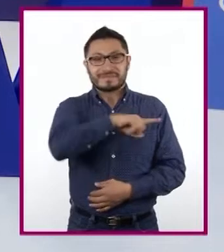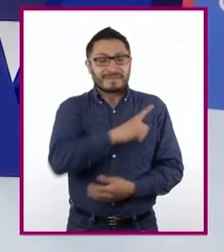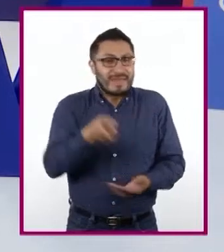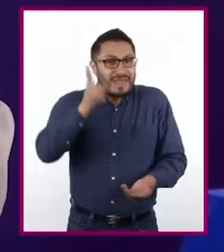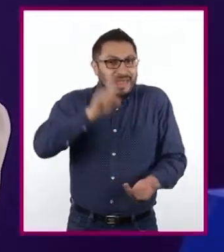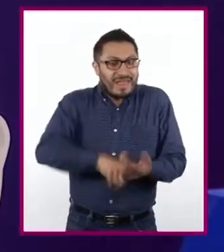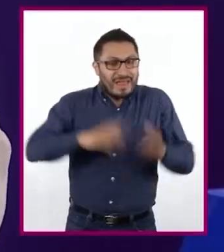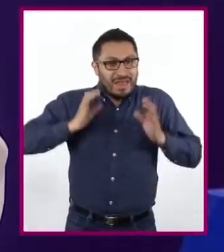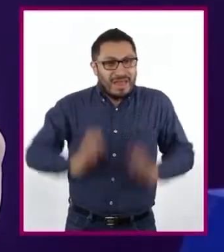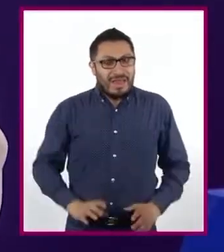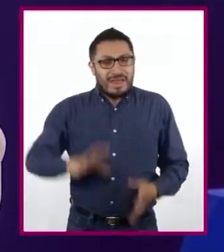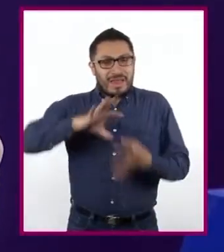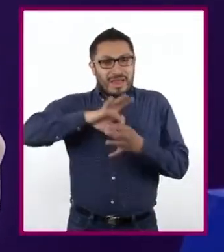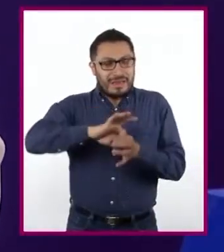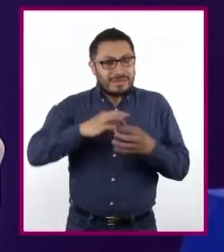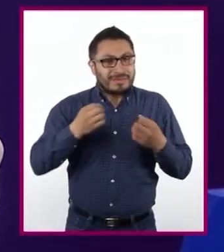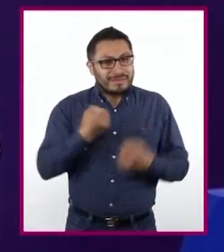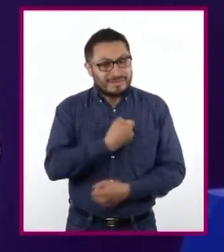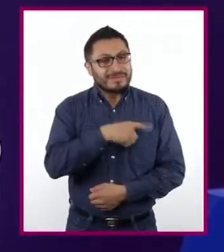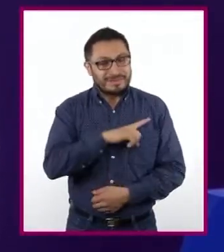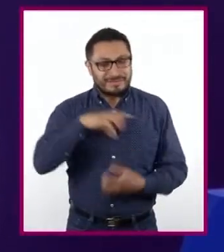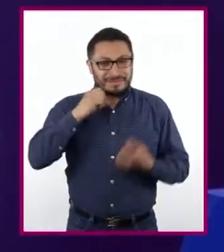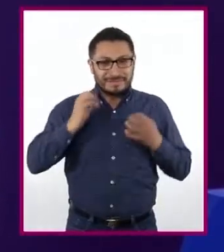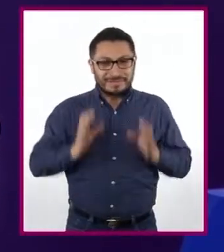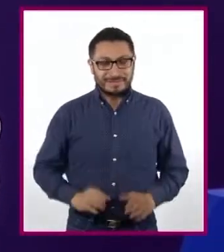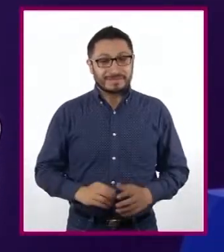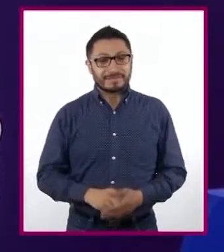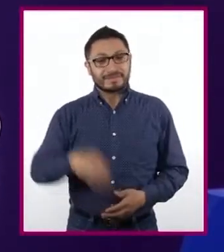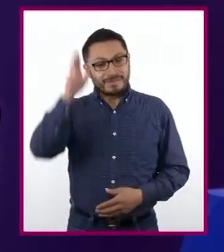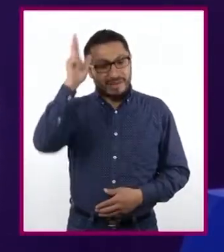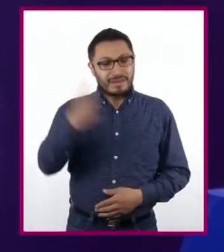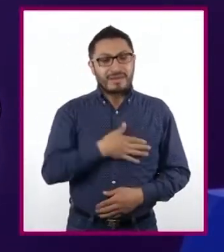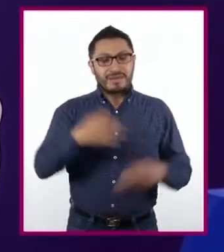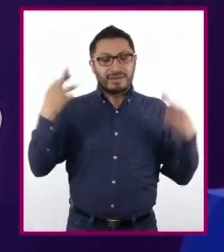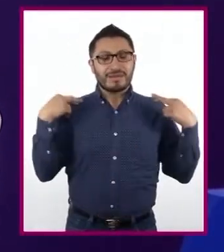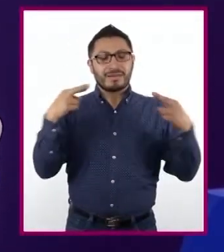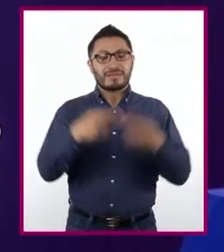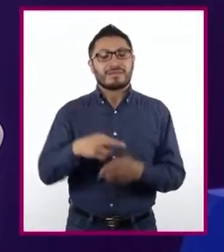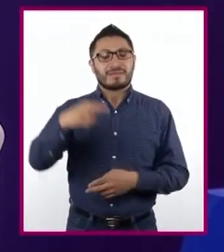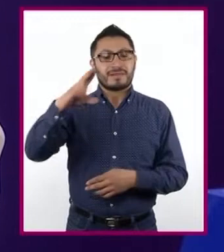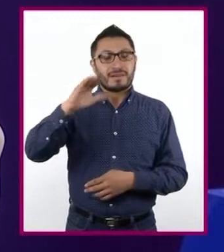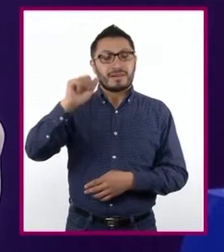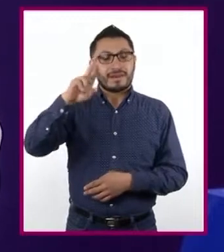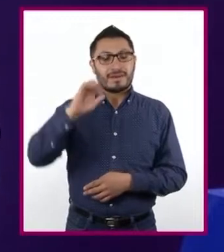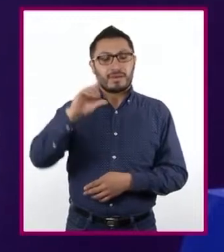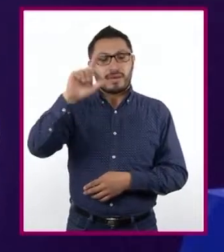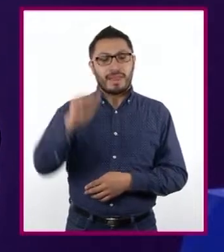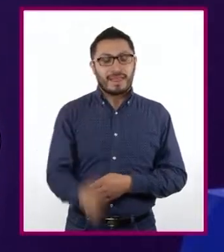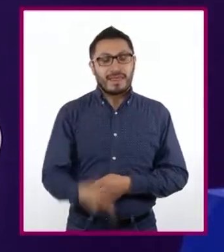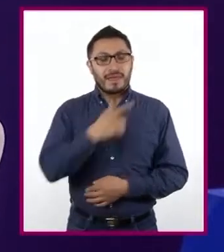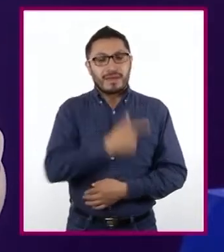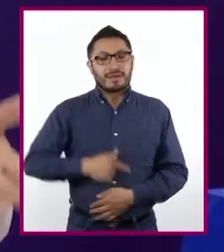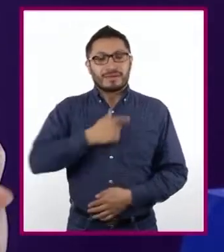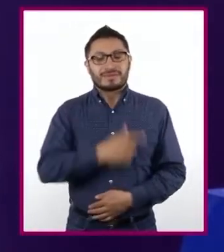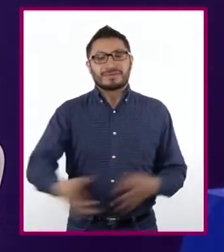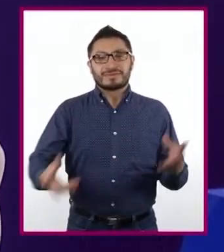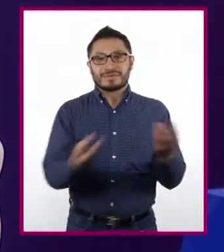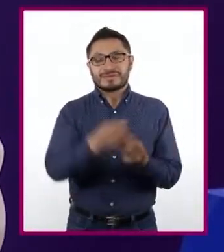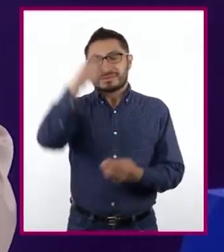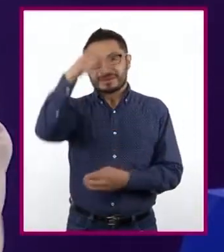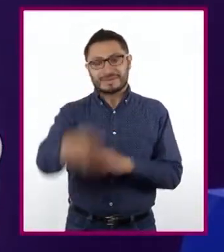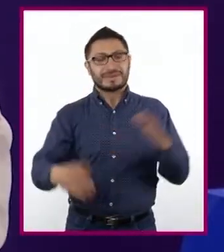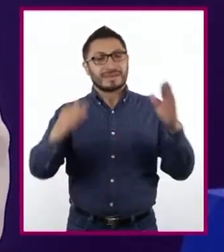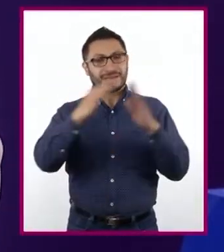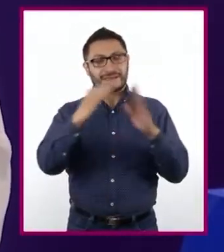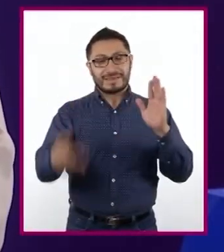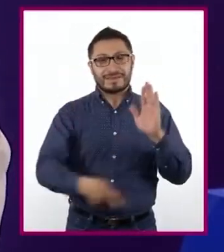sano. Hola, soy la profesora Carola Rojas Colín y claro, es un gusto encontrarnos por aquí en una sesión más